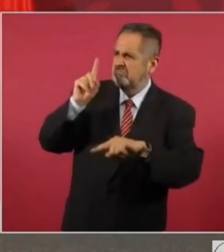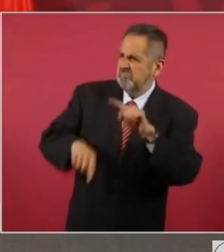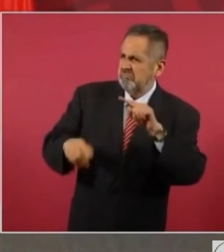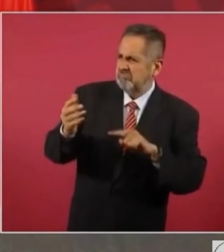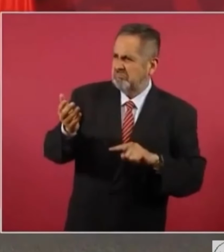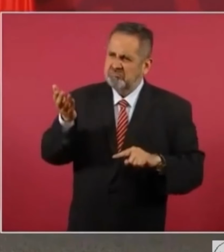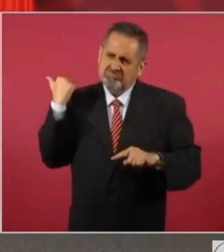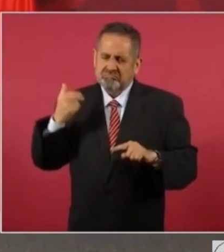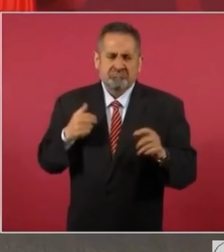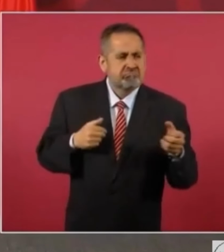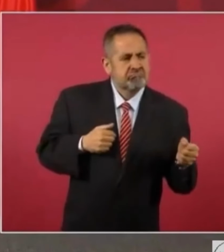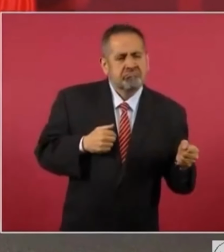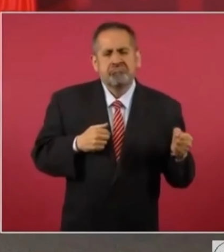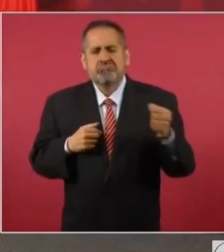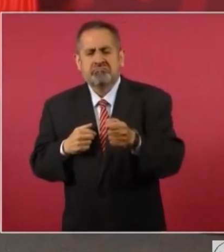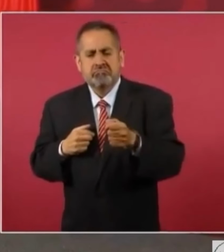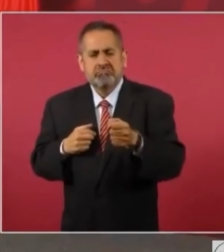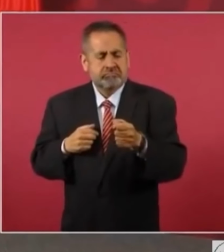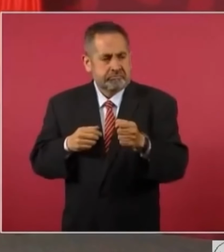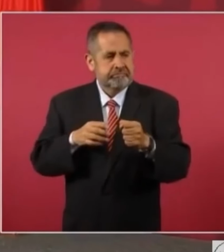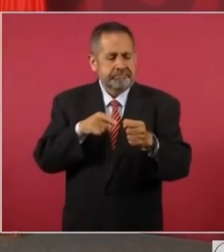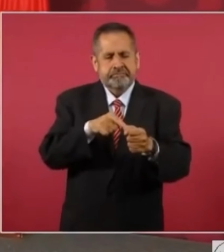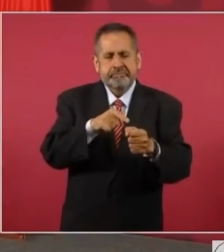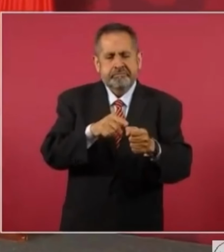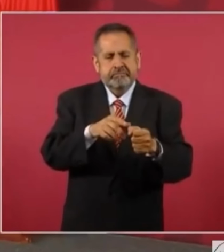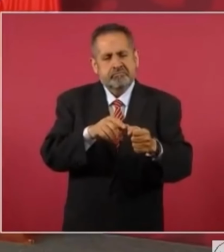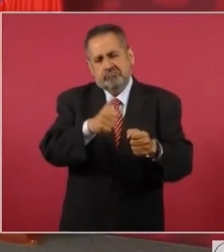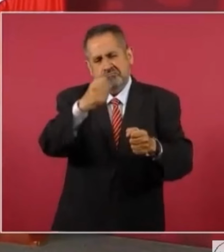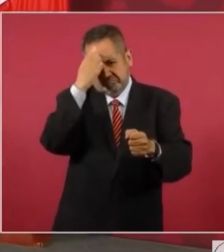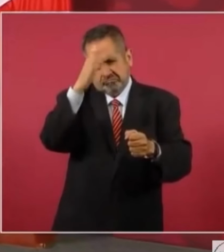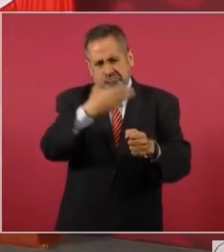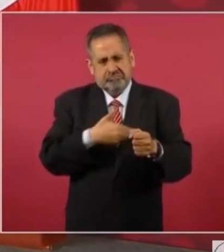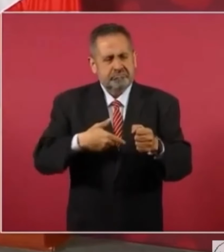sienten también los